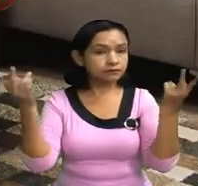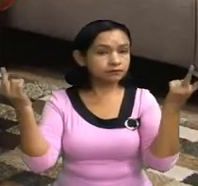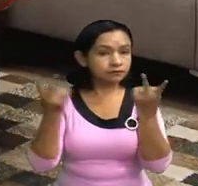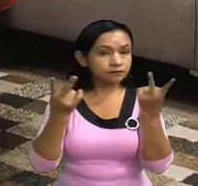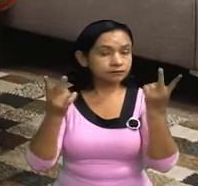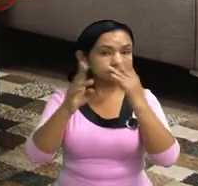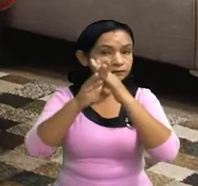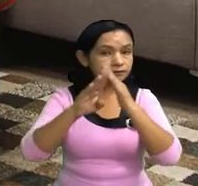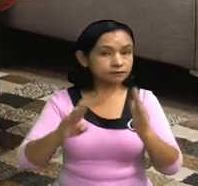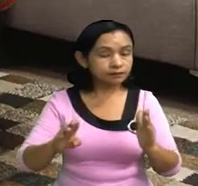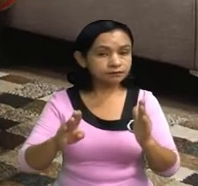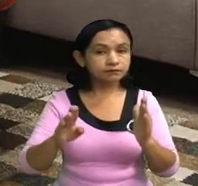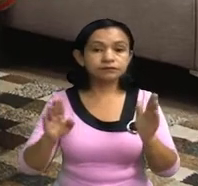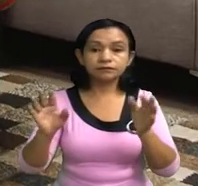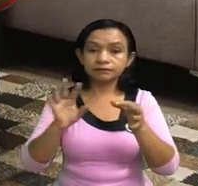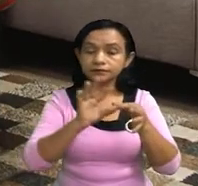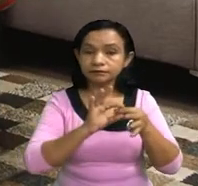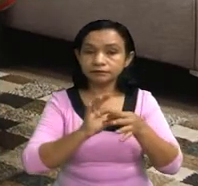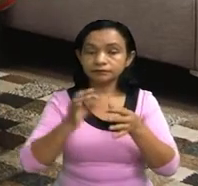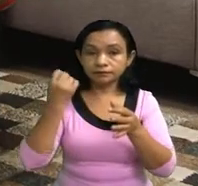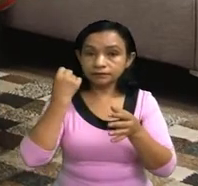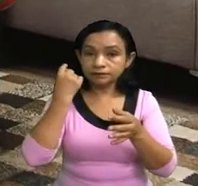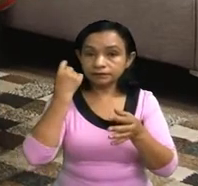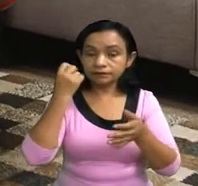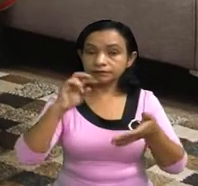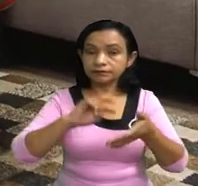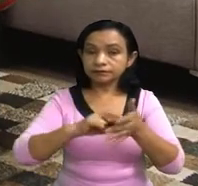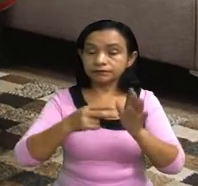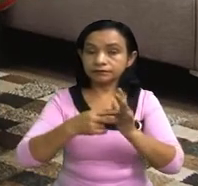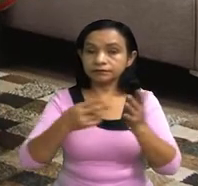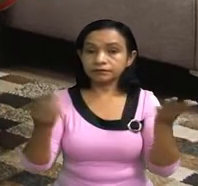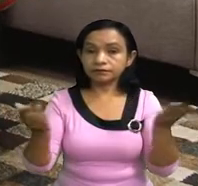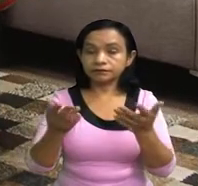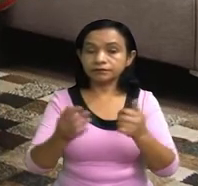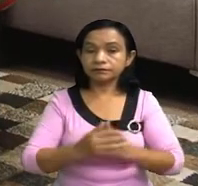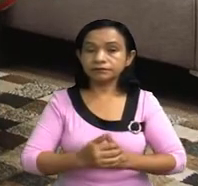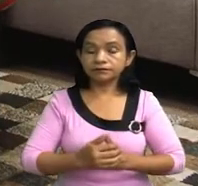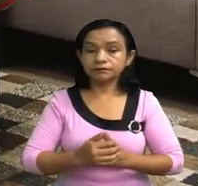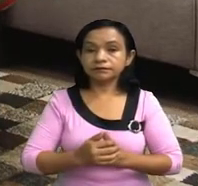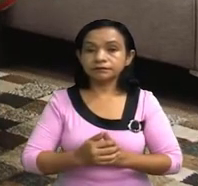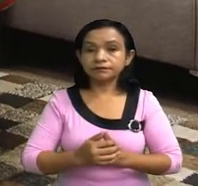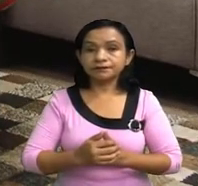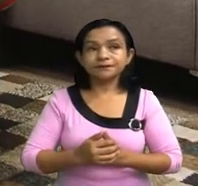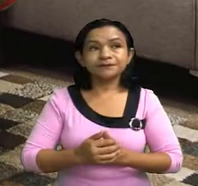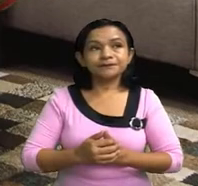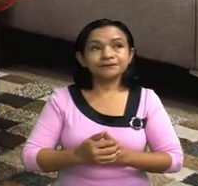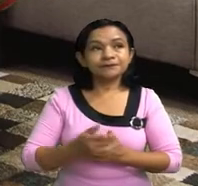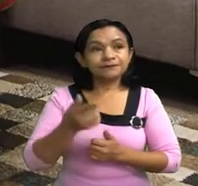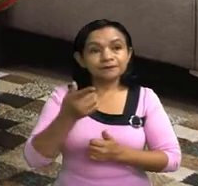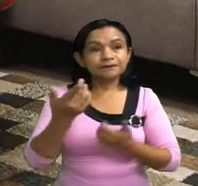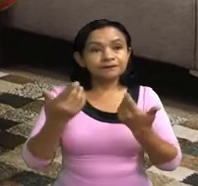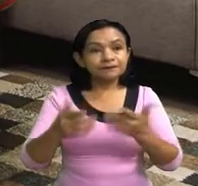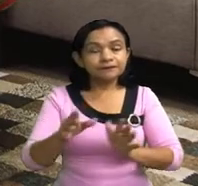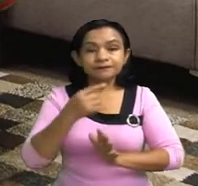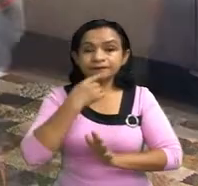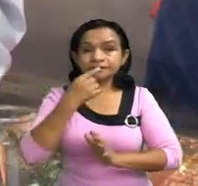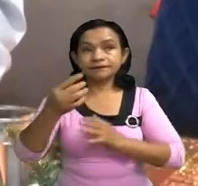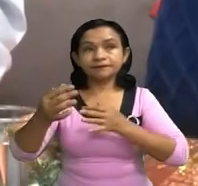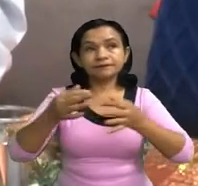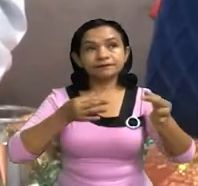de forma armoniosa. Entender un poquito el contexto en el que se da esta proclama. Tú has dicho algo muy